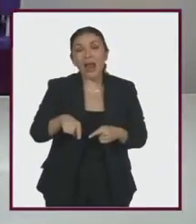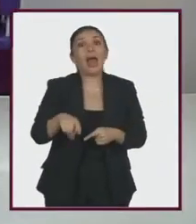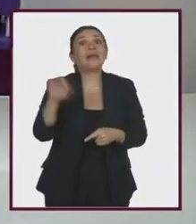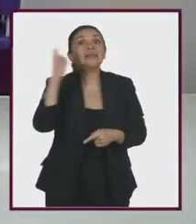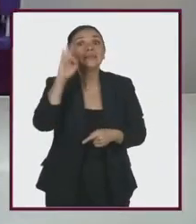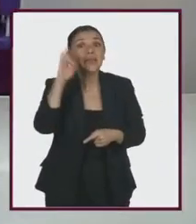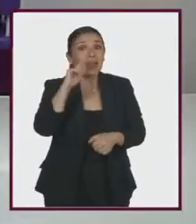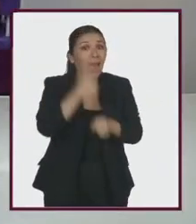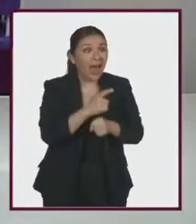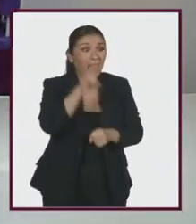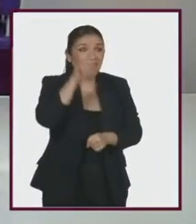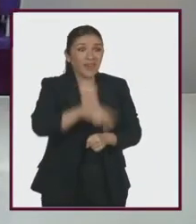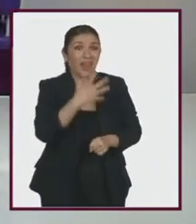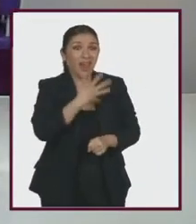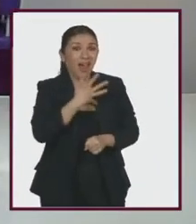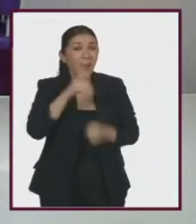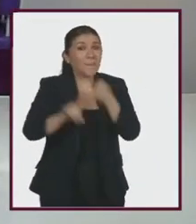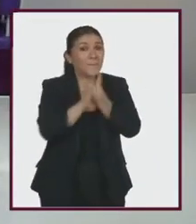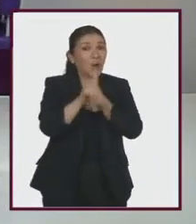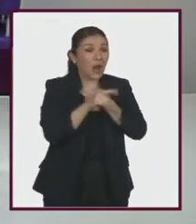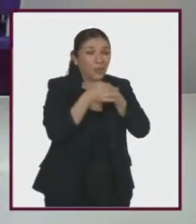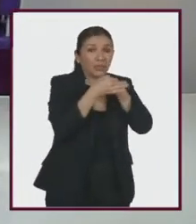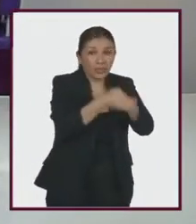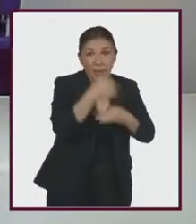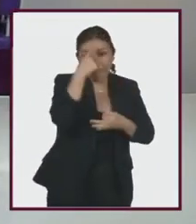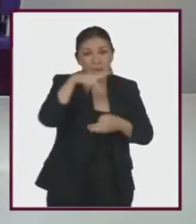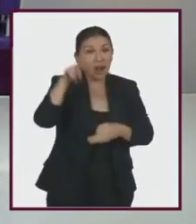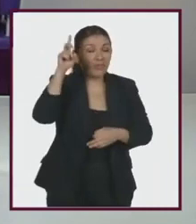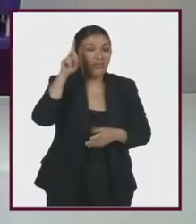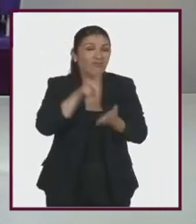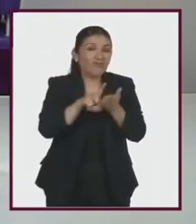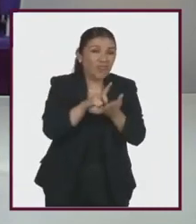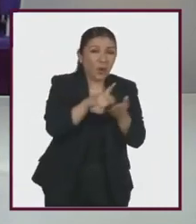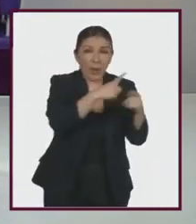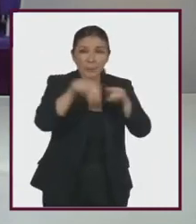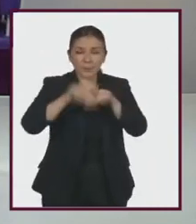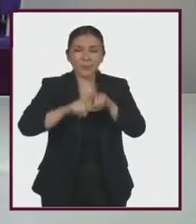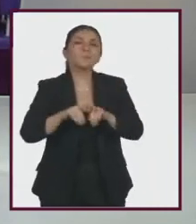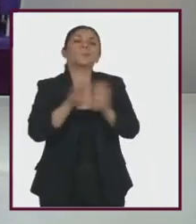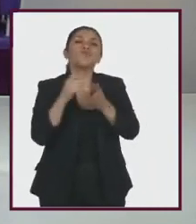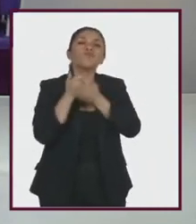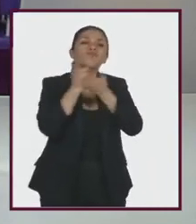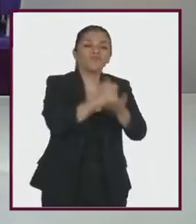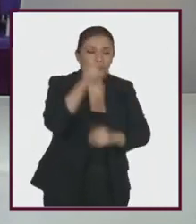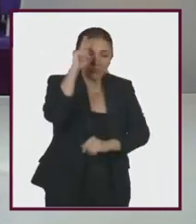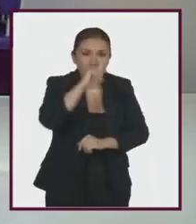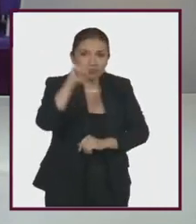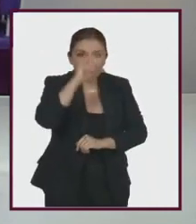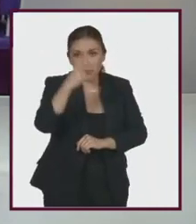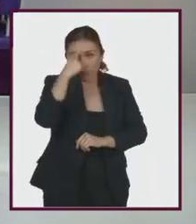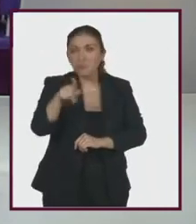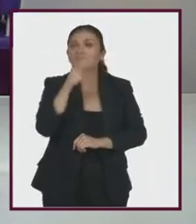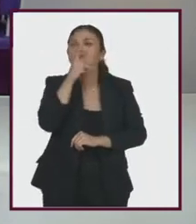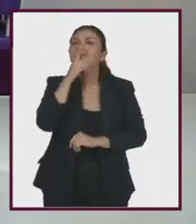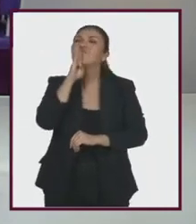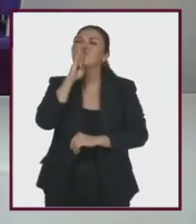haya una dificultad o un problema grave de consumo o orientar en ese momento a los padres